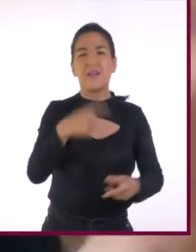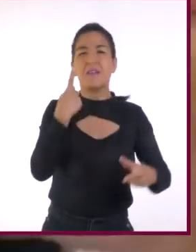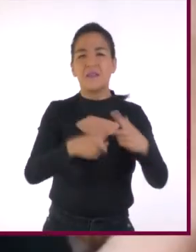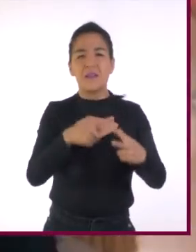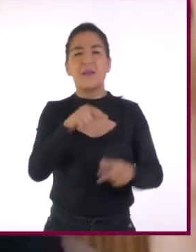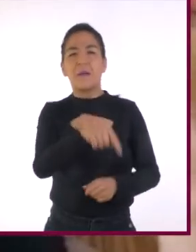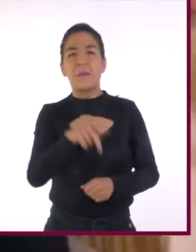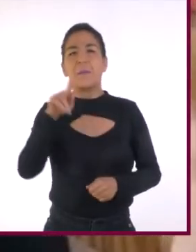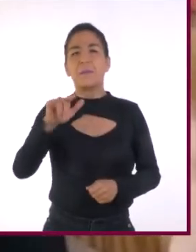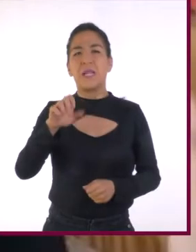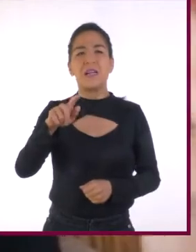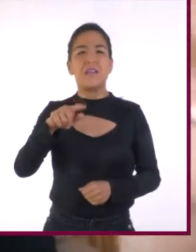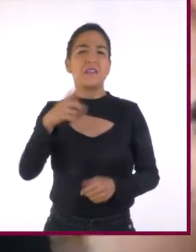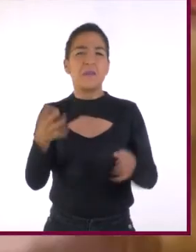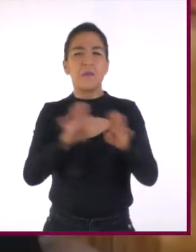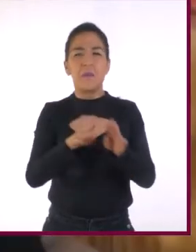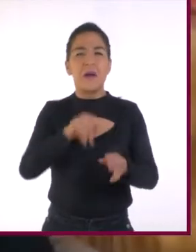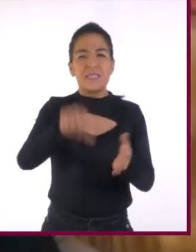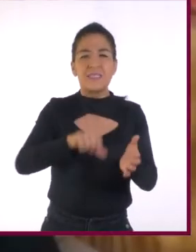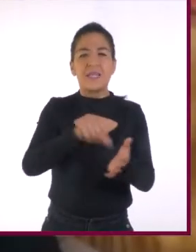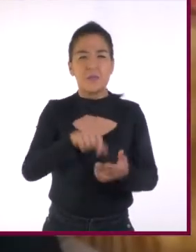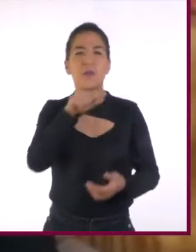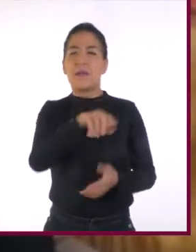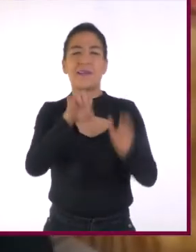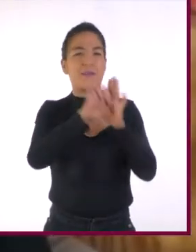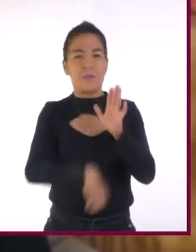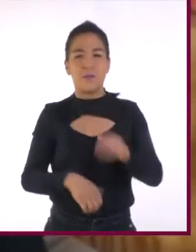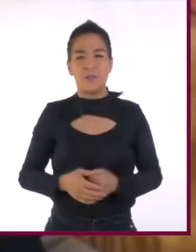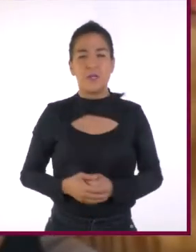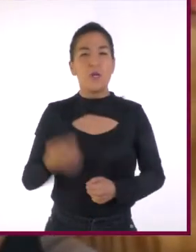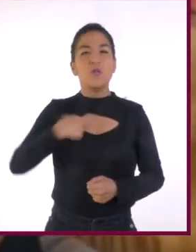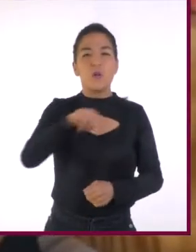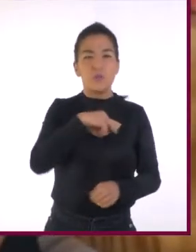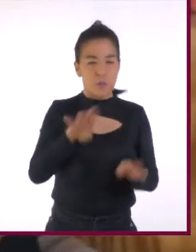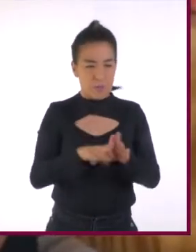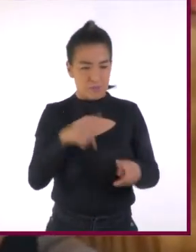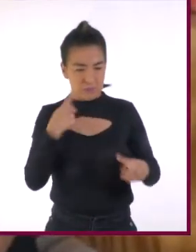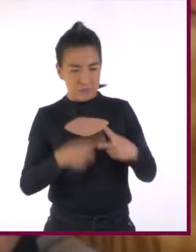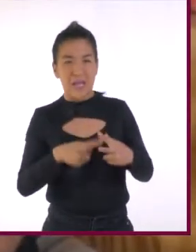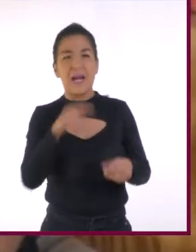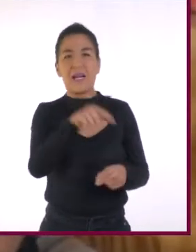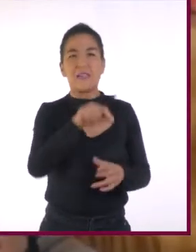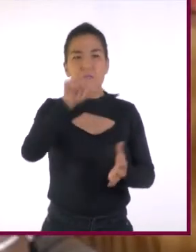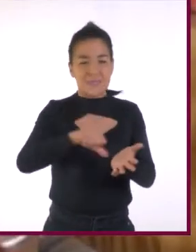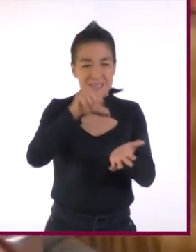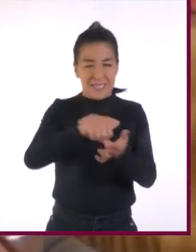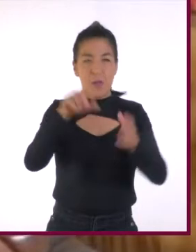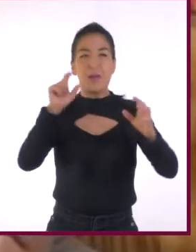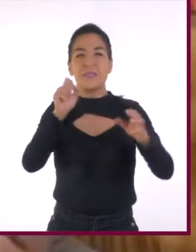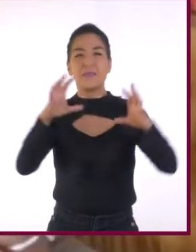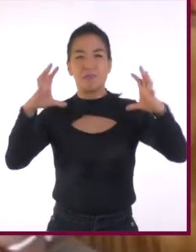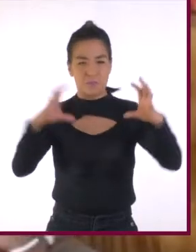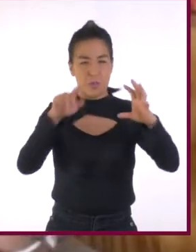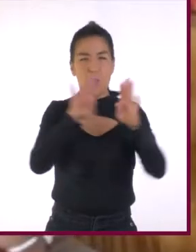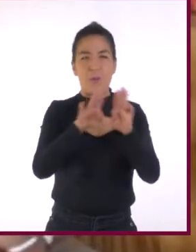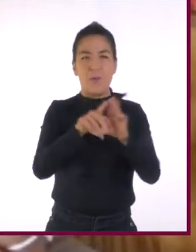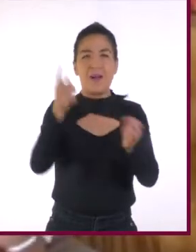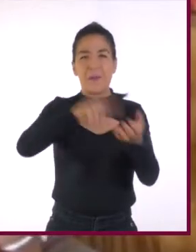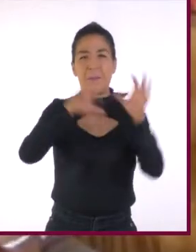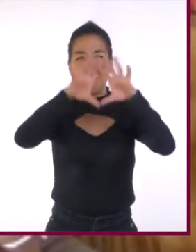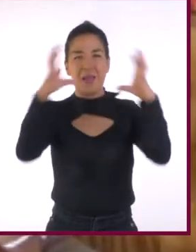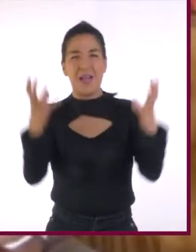que lo está sosteniendo, no sé, un bastoncito o algo muy endeble, y eso se explica justamente porque no es homogéneo